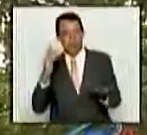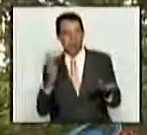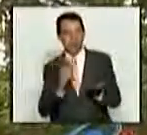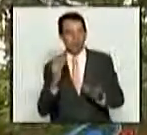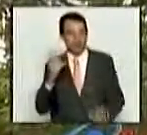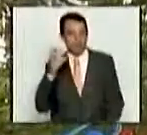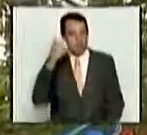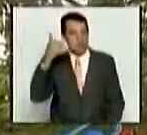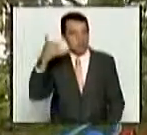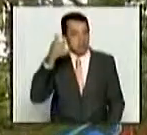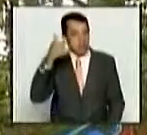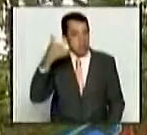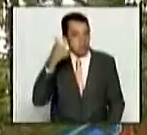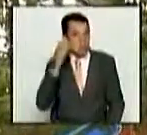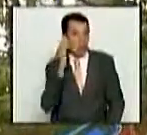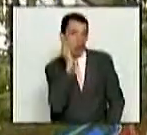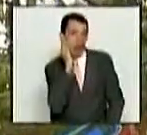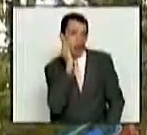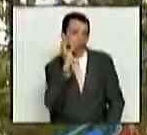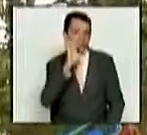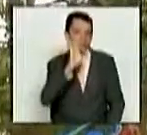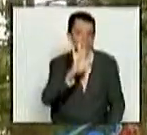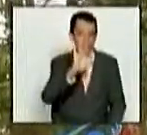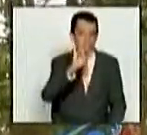favor, tengan papel y lápiz,